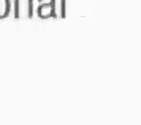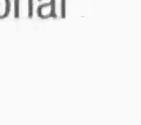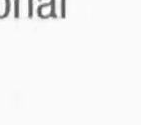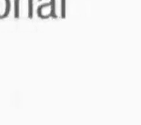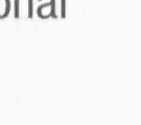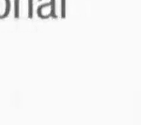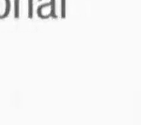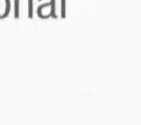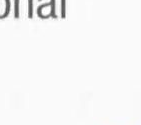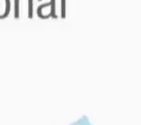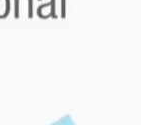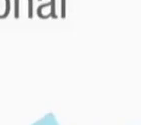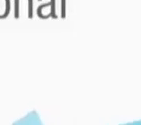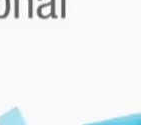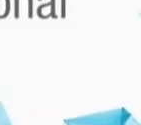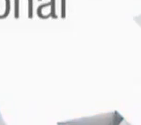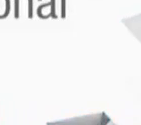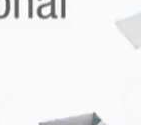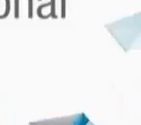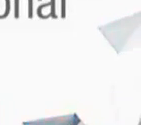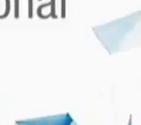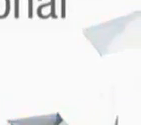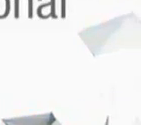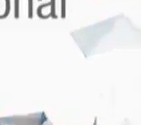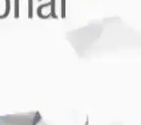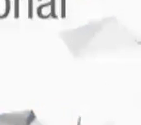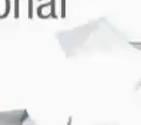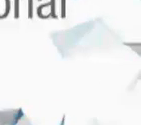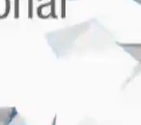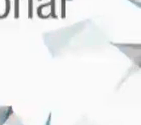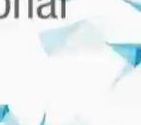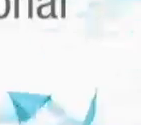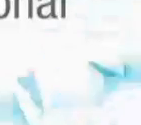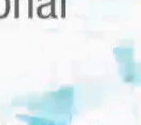Inicio de espacio promocional.